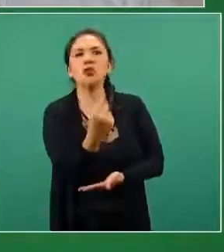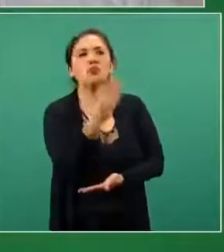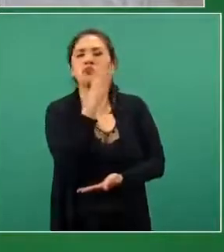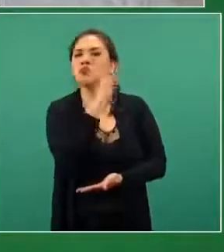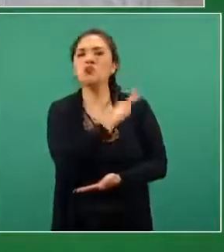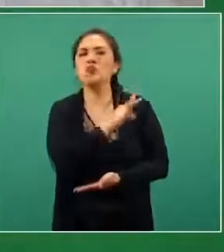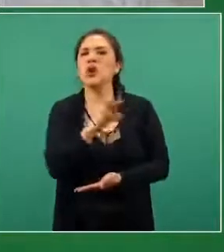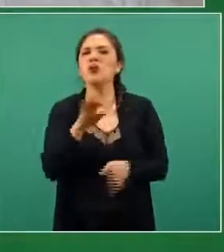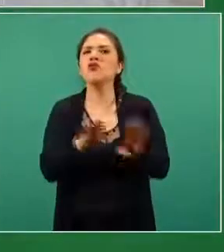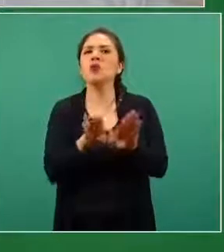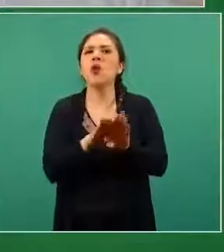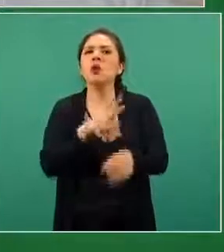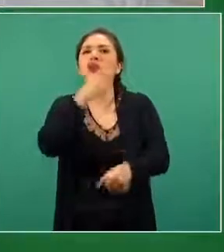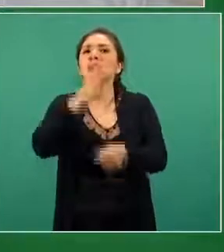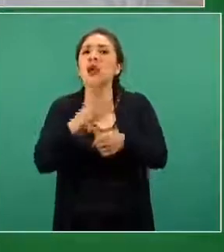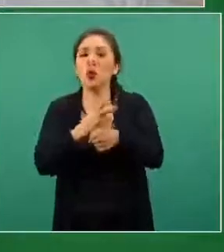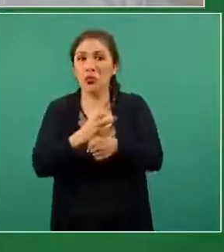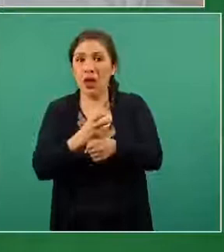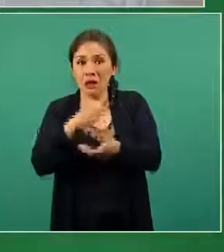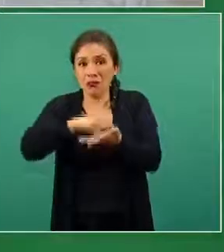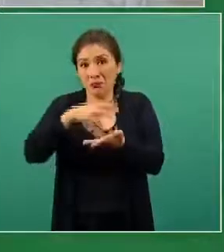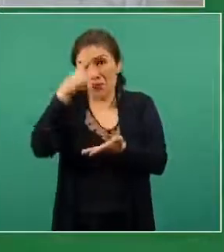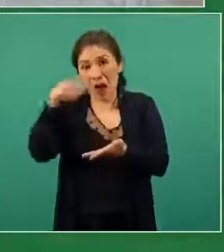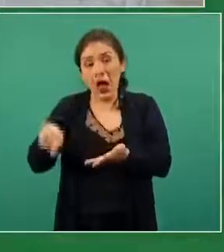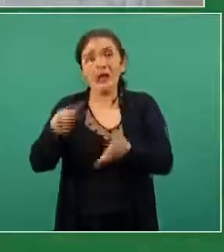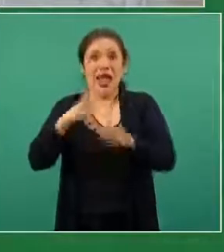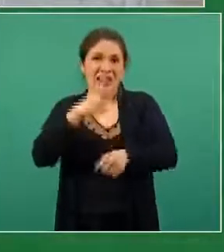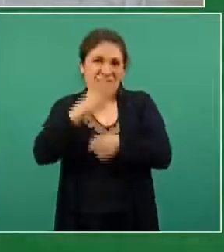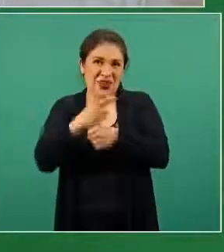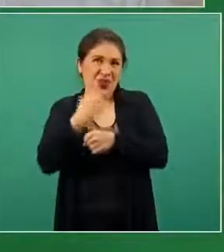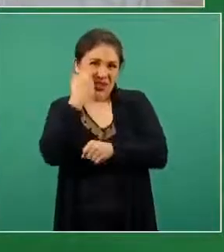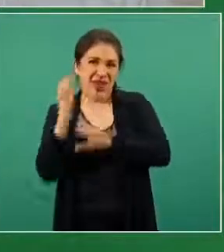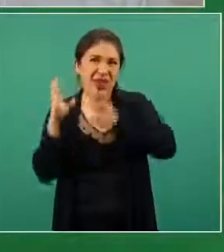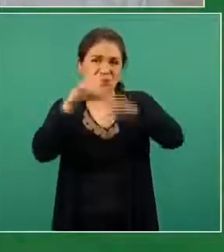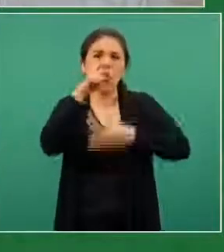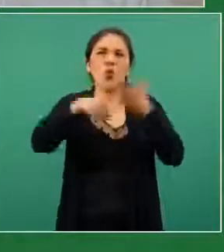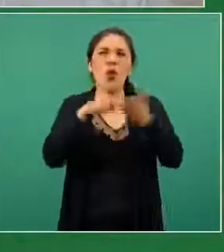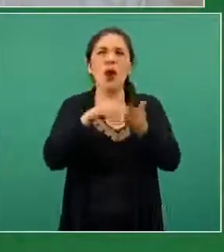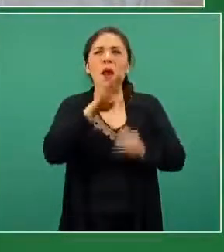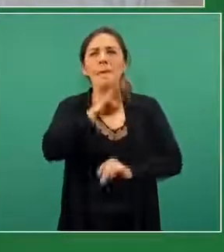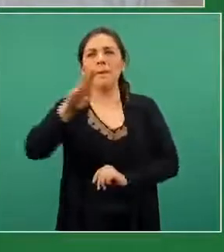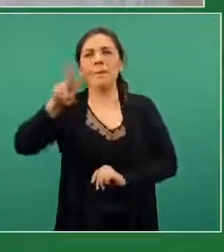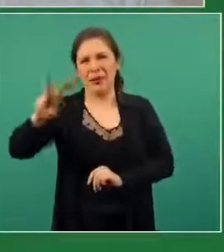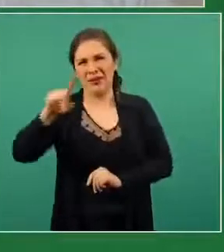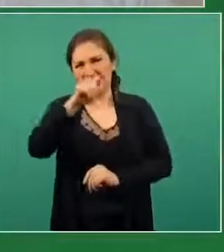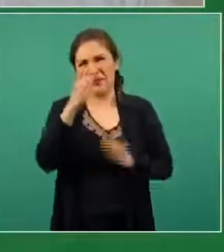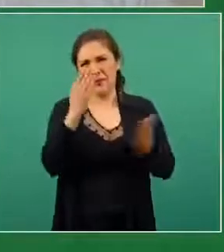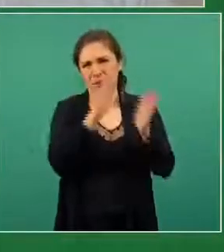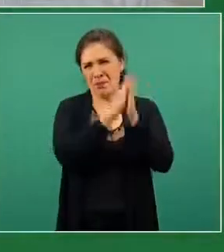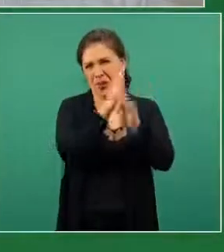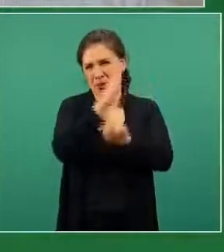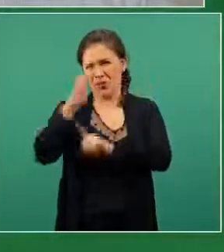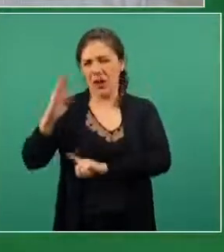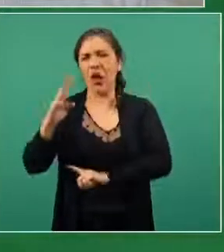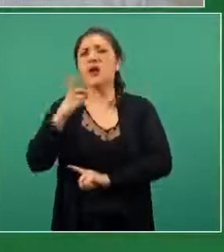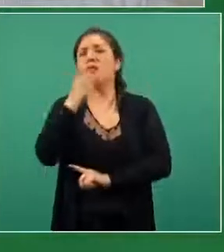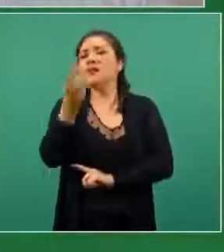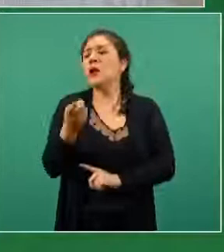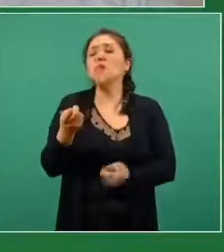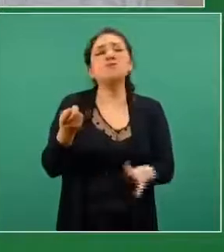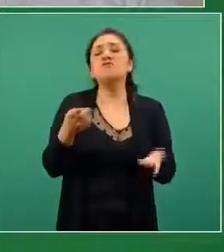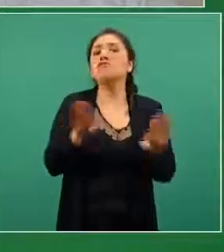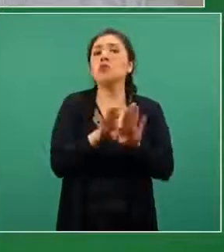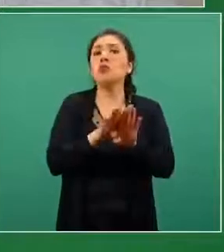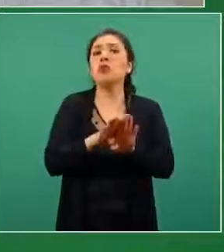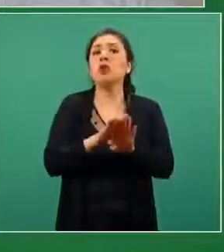la segunda dosis. Para ella sería ya en la biblioteca Vasconcelos, porque le comentaron que curiosamente